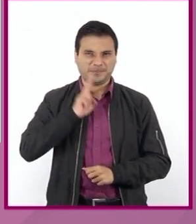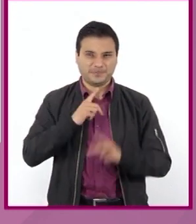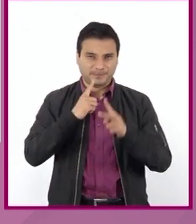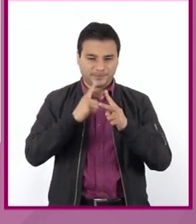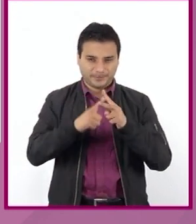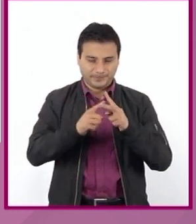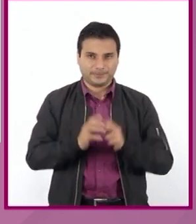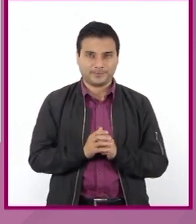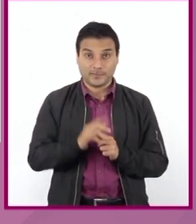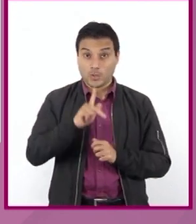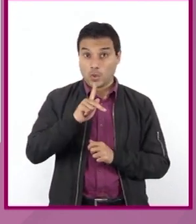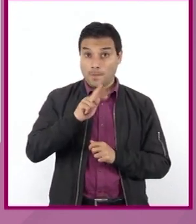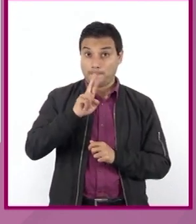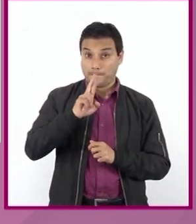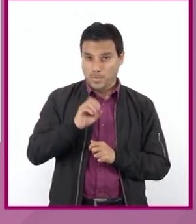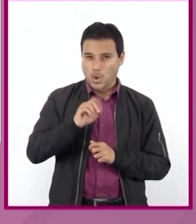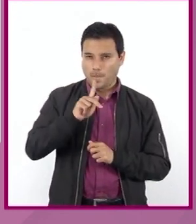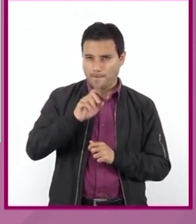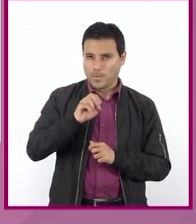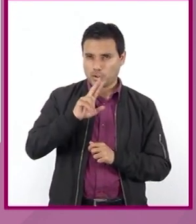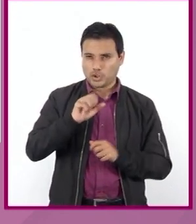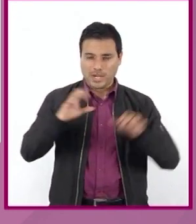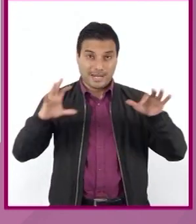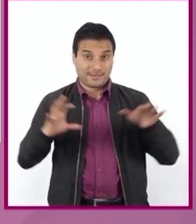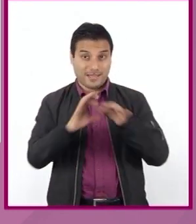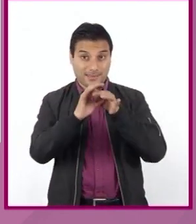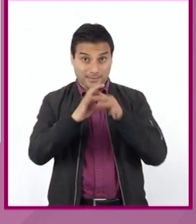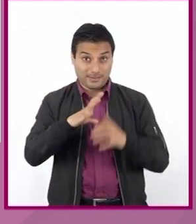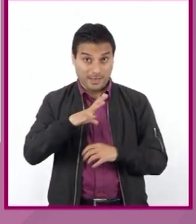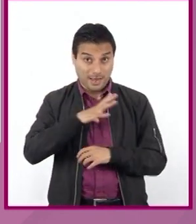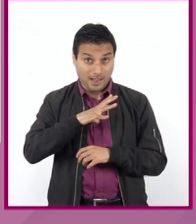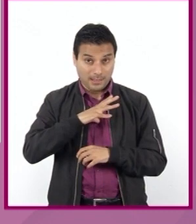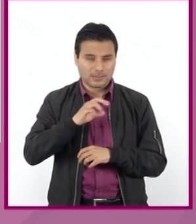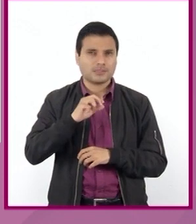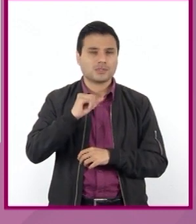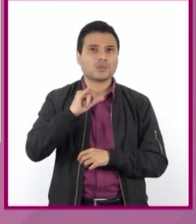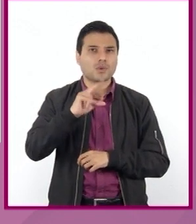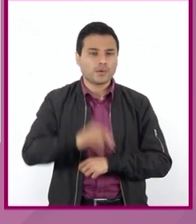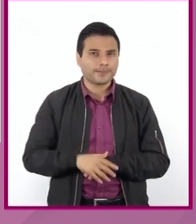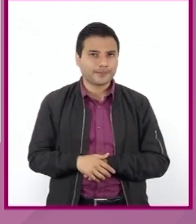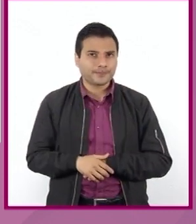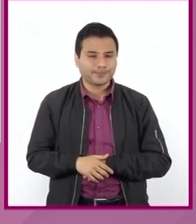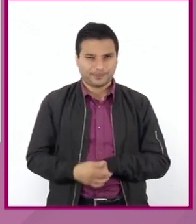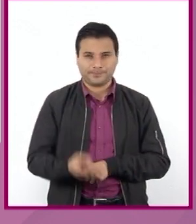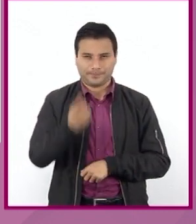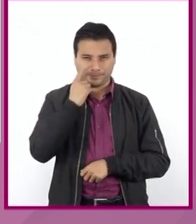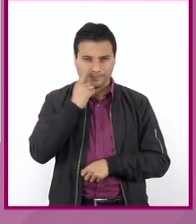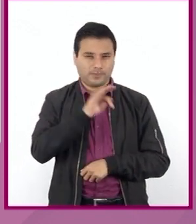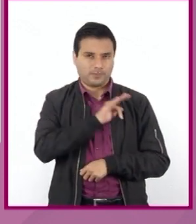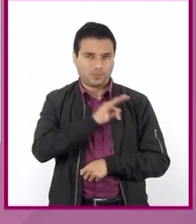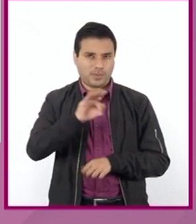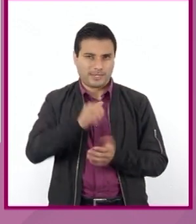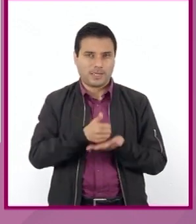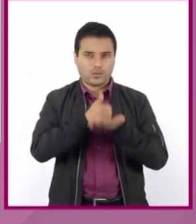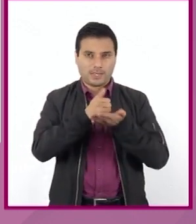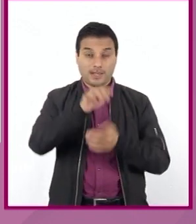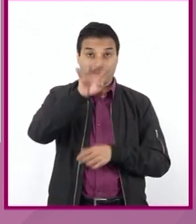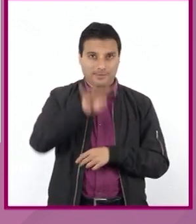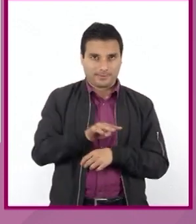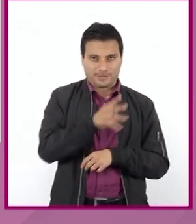una relación de proporcionalidad directa entre las cantidades involucradas, podemos ayudarnos de una tabla de